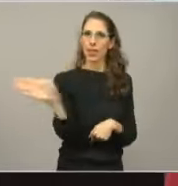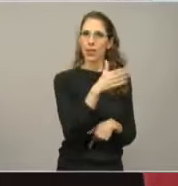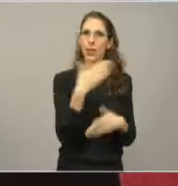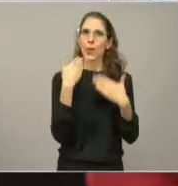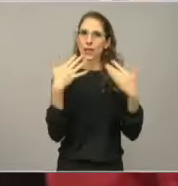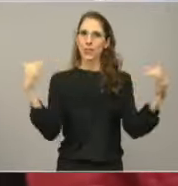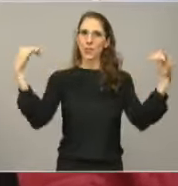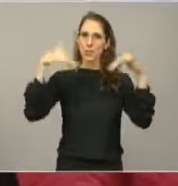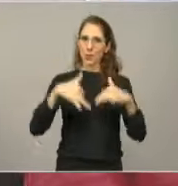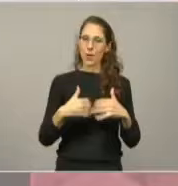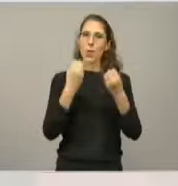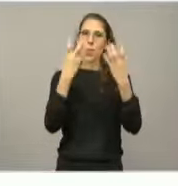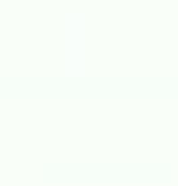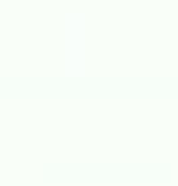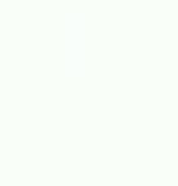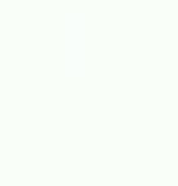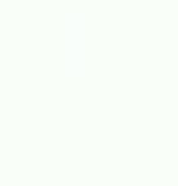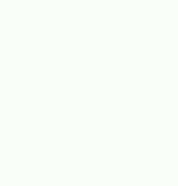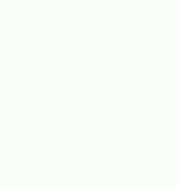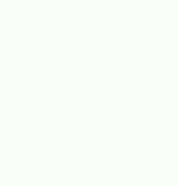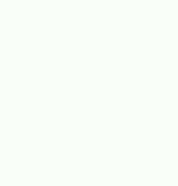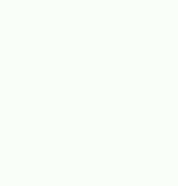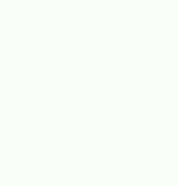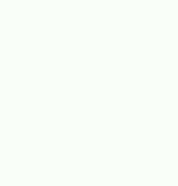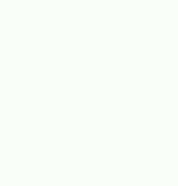gracias y que tengan muy buenos